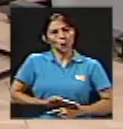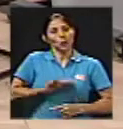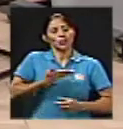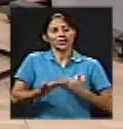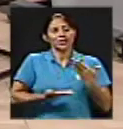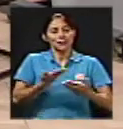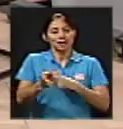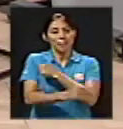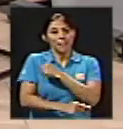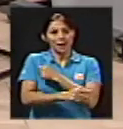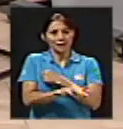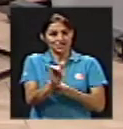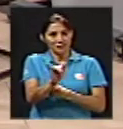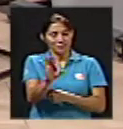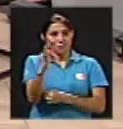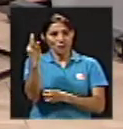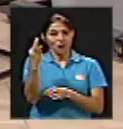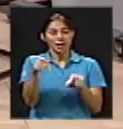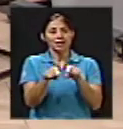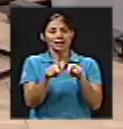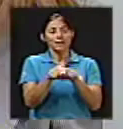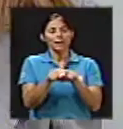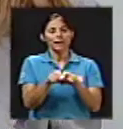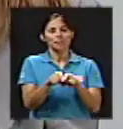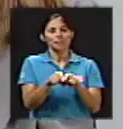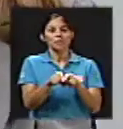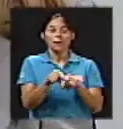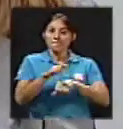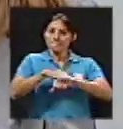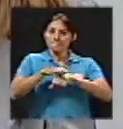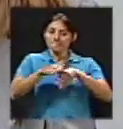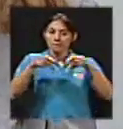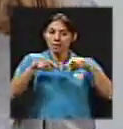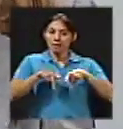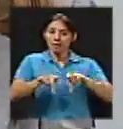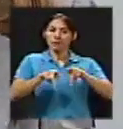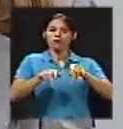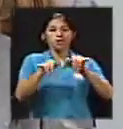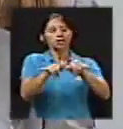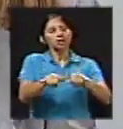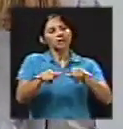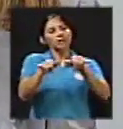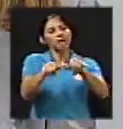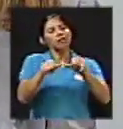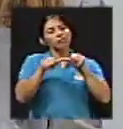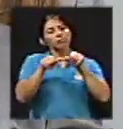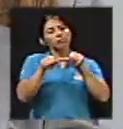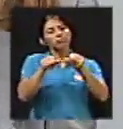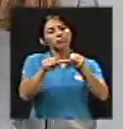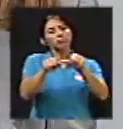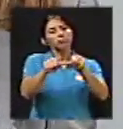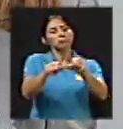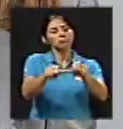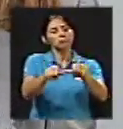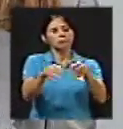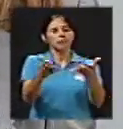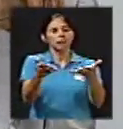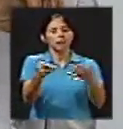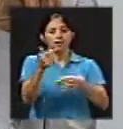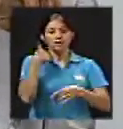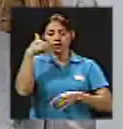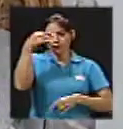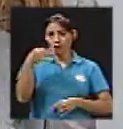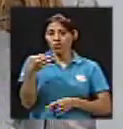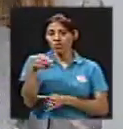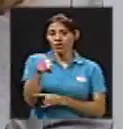posición, y ha permitido también esa estabilidad a lo largo del tiempo. Y yo creo que eso no me